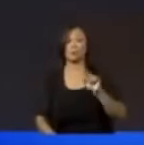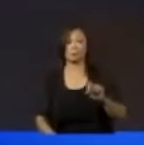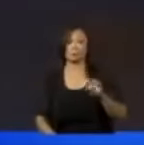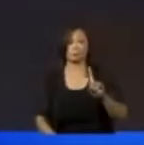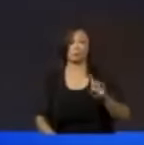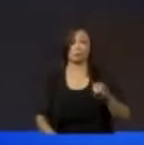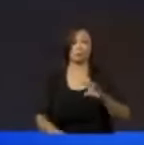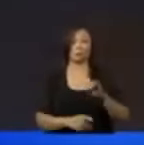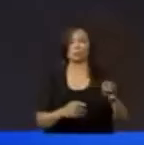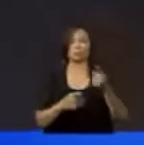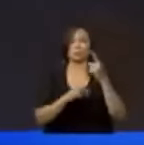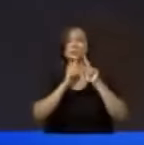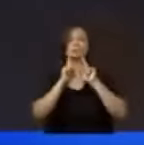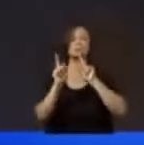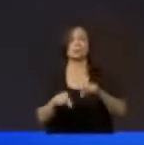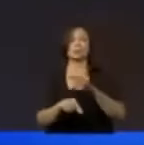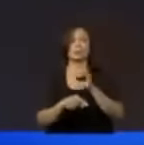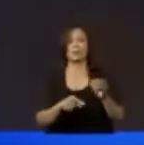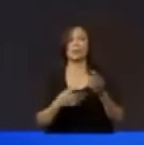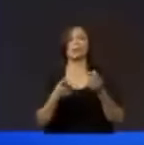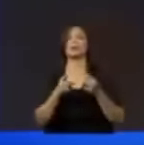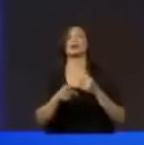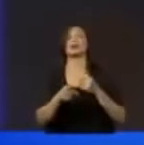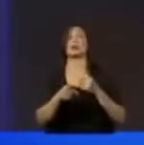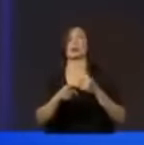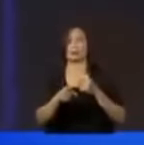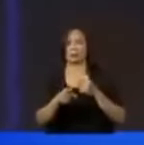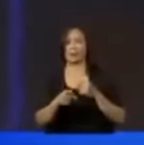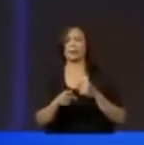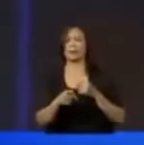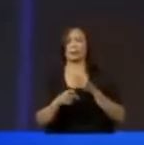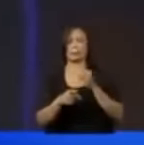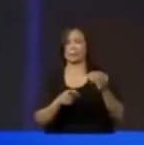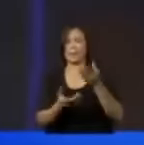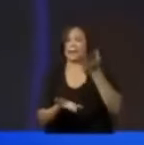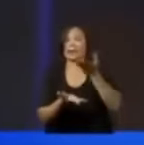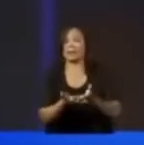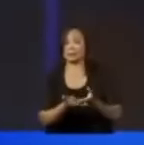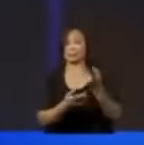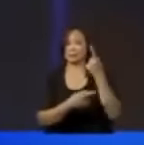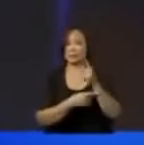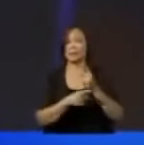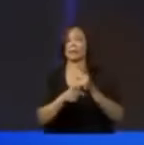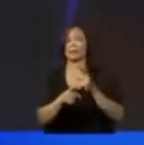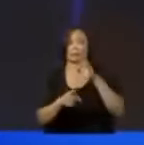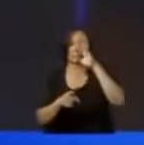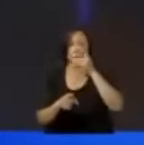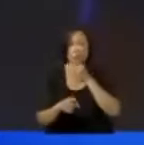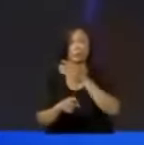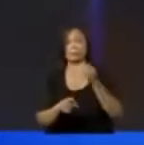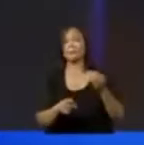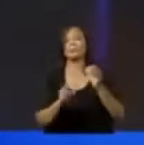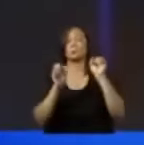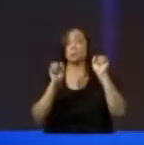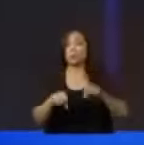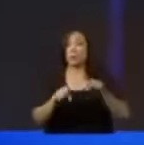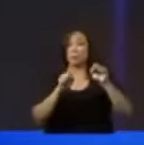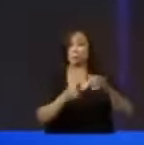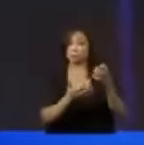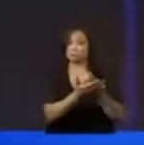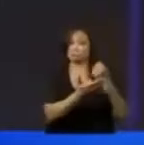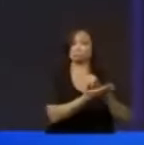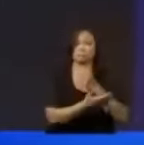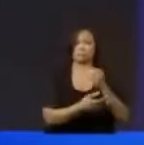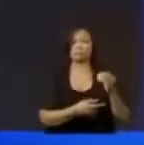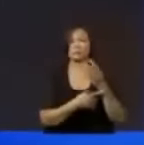abelmartinez.com.do, respuestas más amplias y que van en la dirección de garantizar que en República Dominicana podamos